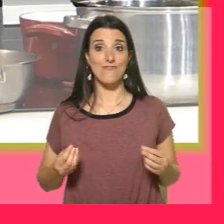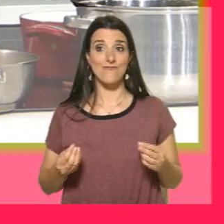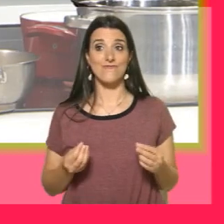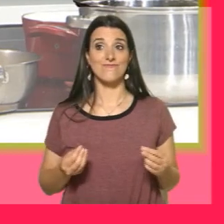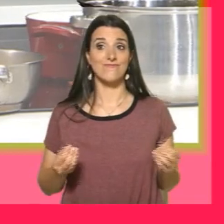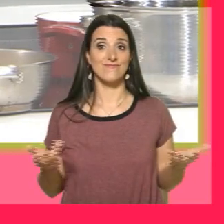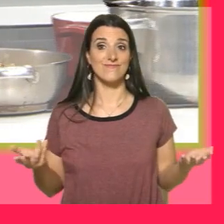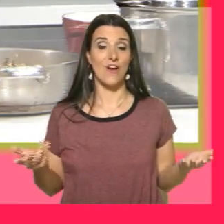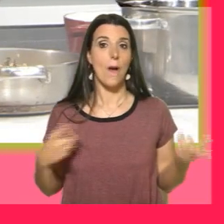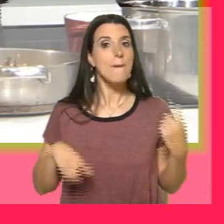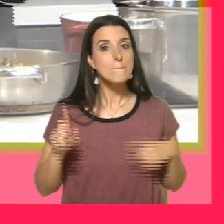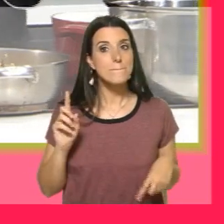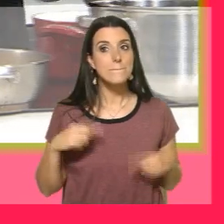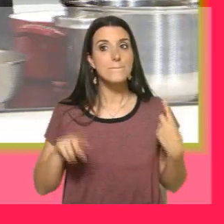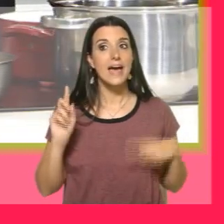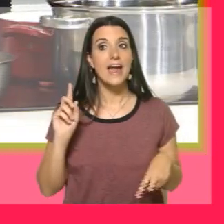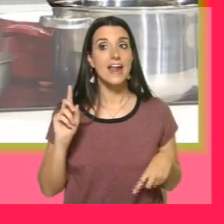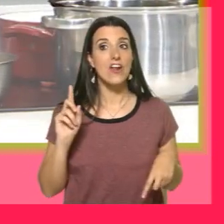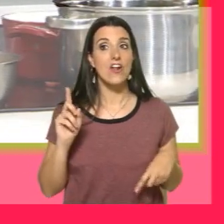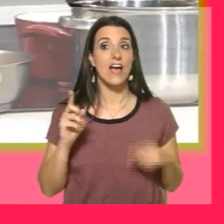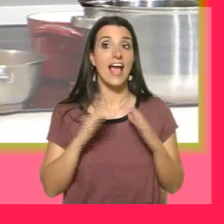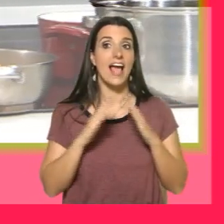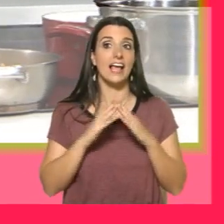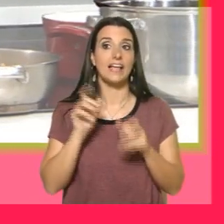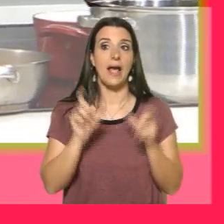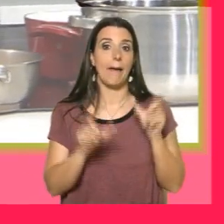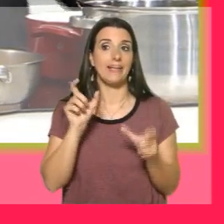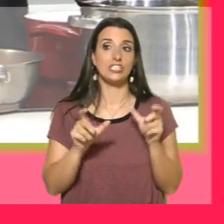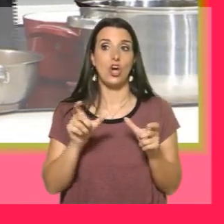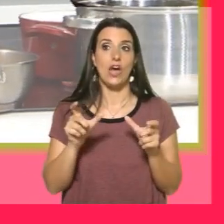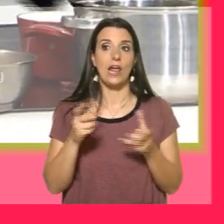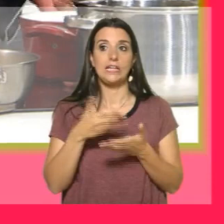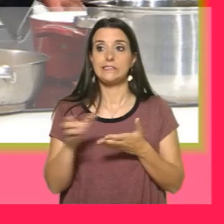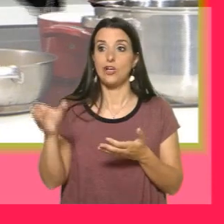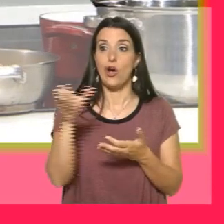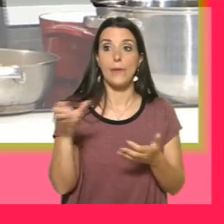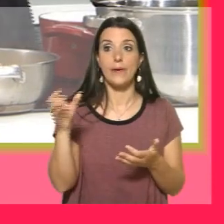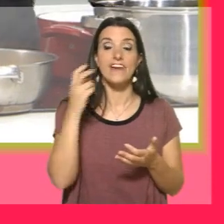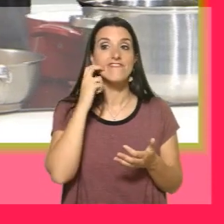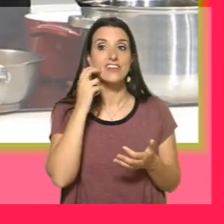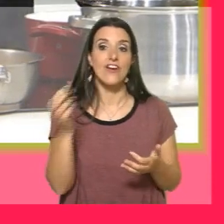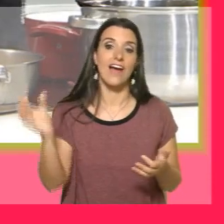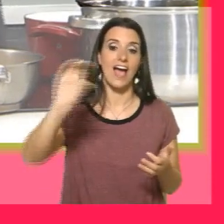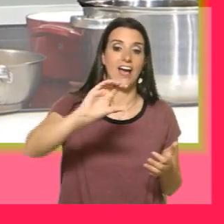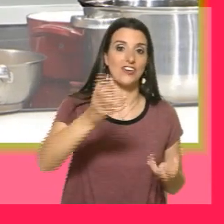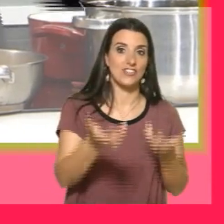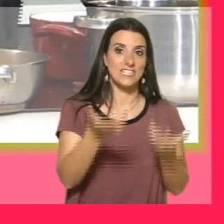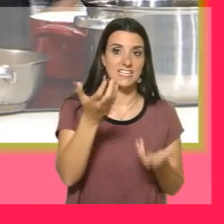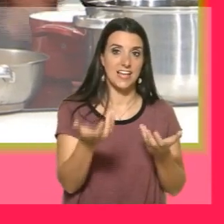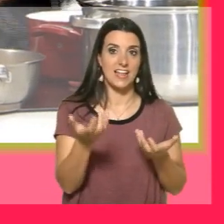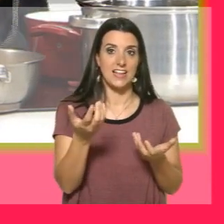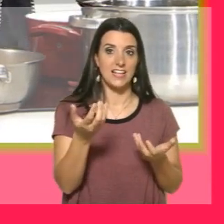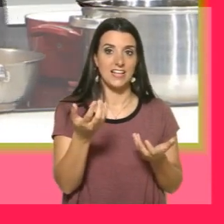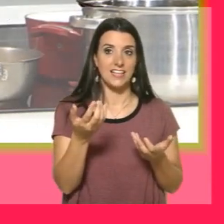nada. Bueno, está. Pero, a mí sí, viene gente a casa que toma vino, yo no tomo yo alcohol, también. Y dejan ahí, queda la botella. Pero usted sigue tomando igual, o queda